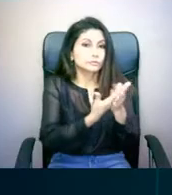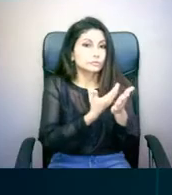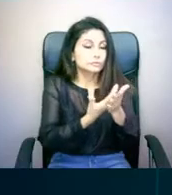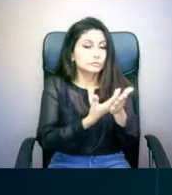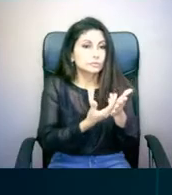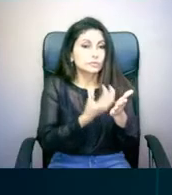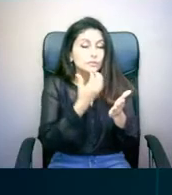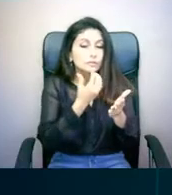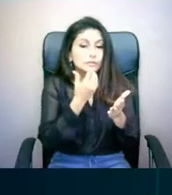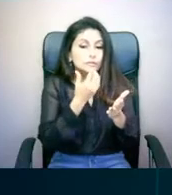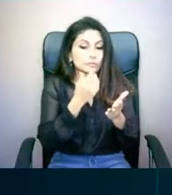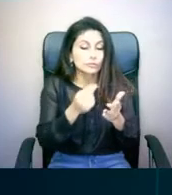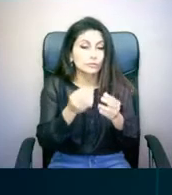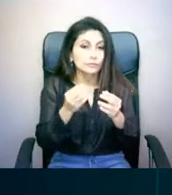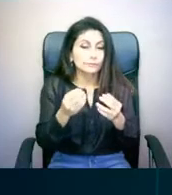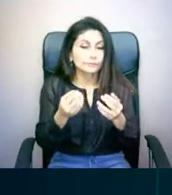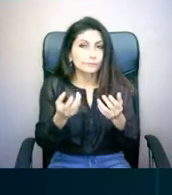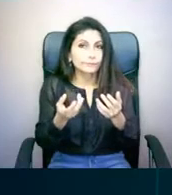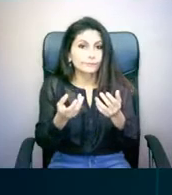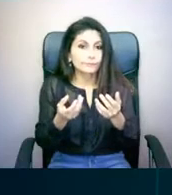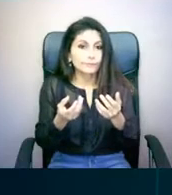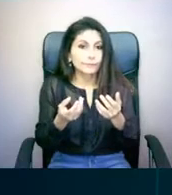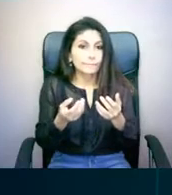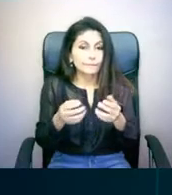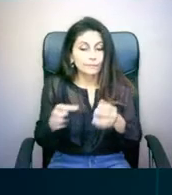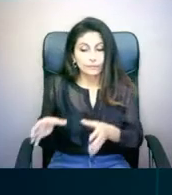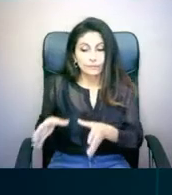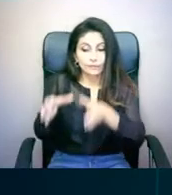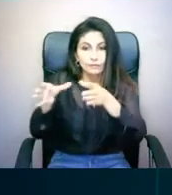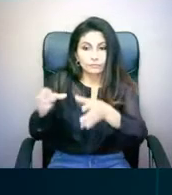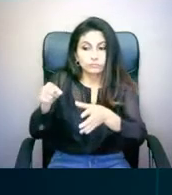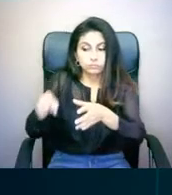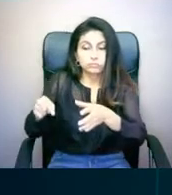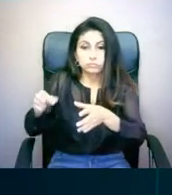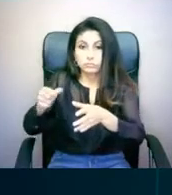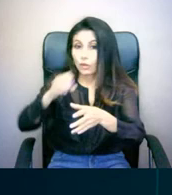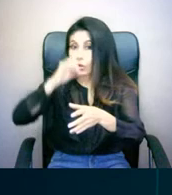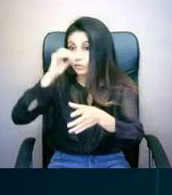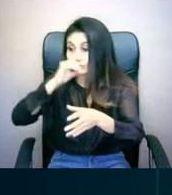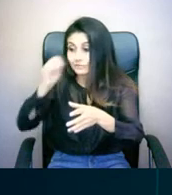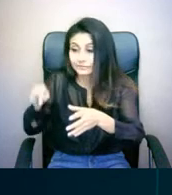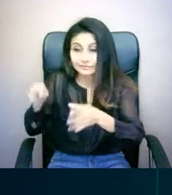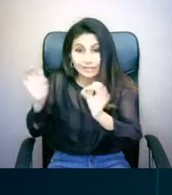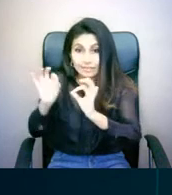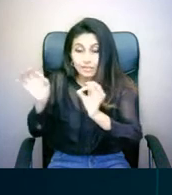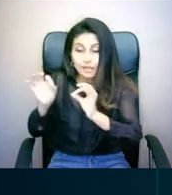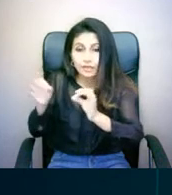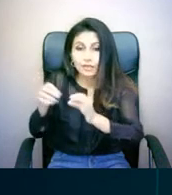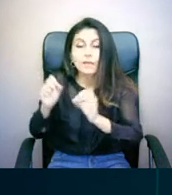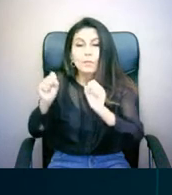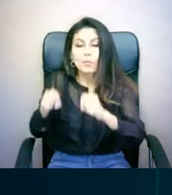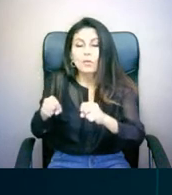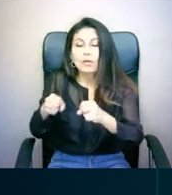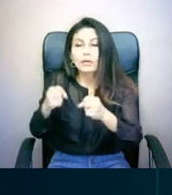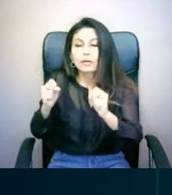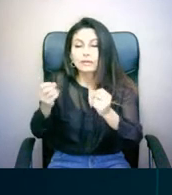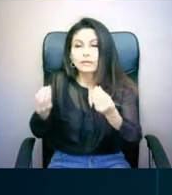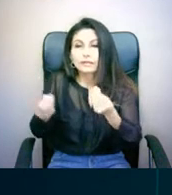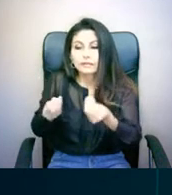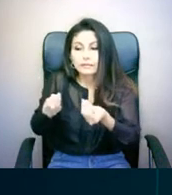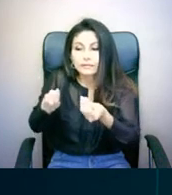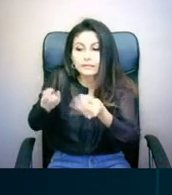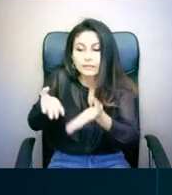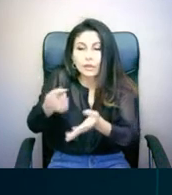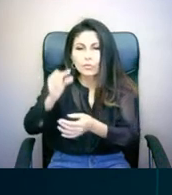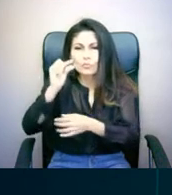la alimentación para una fermentación anaerobia, para un proceso anaerobio, es bueno adicionar una pequeña